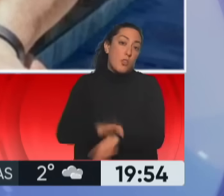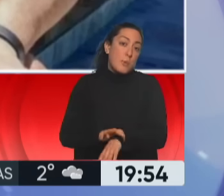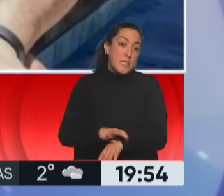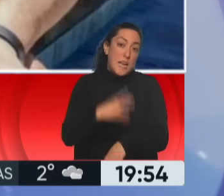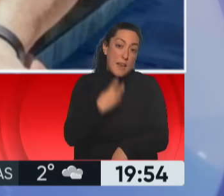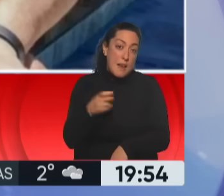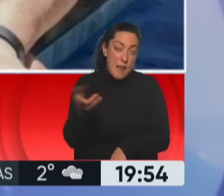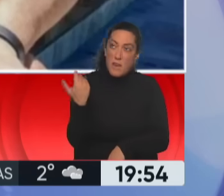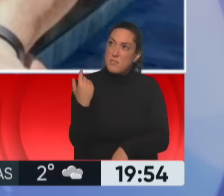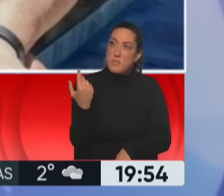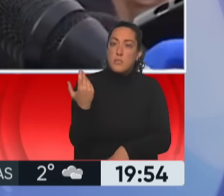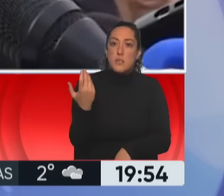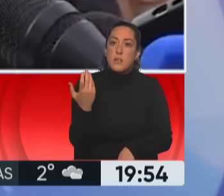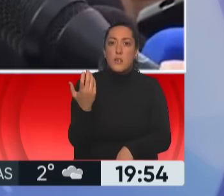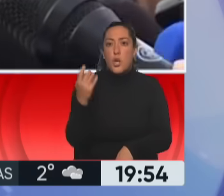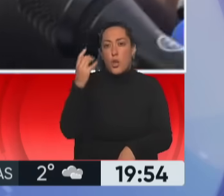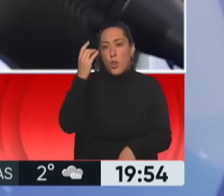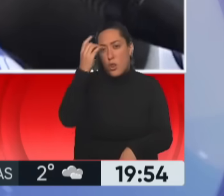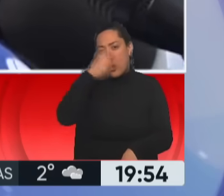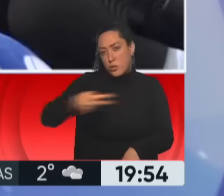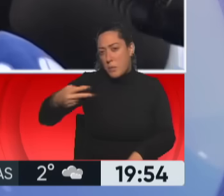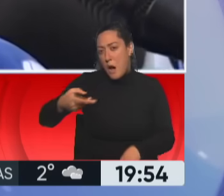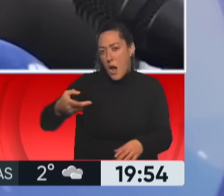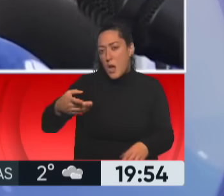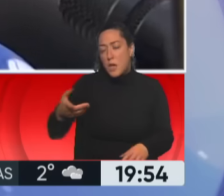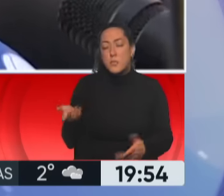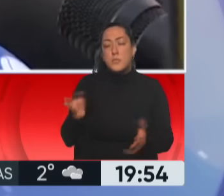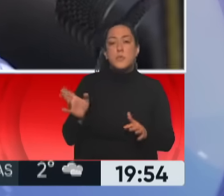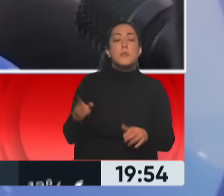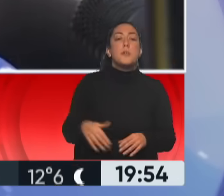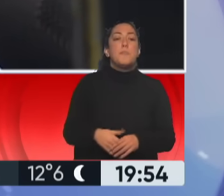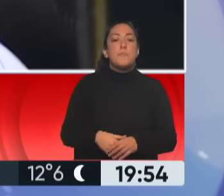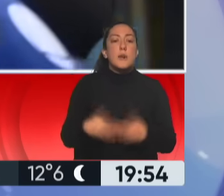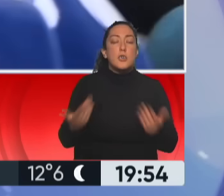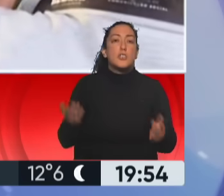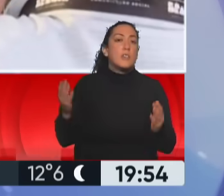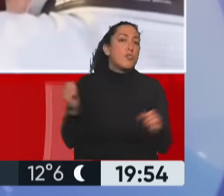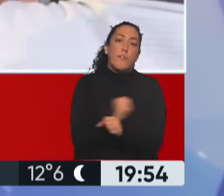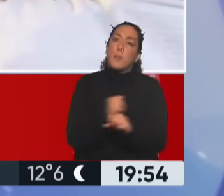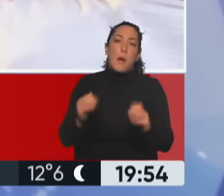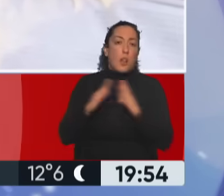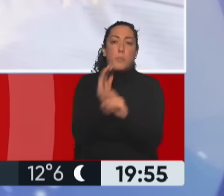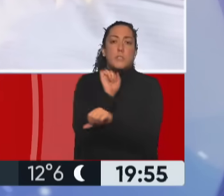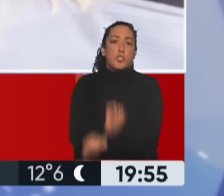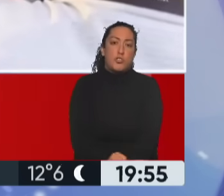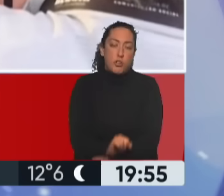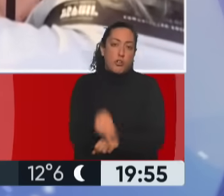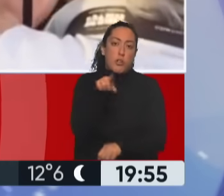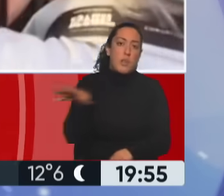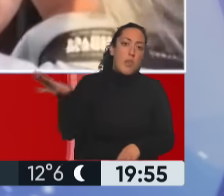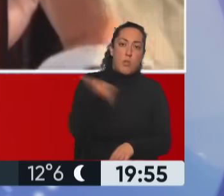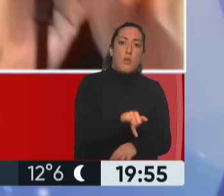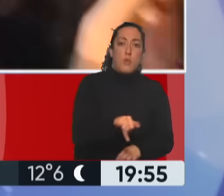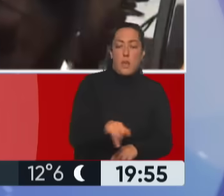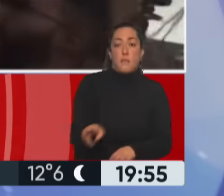le colocaron hace aproximadamente 2 semanas atrás, así que ahora prisión domiciliaria para Bolsonaro, que